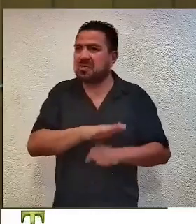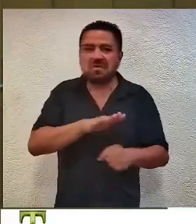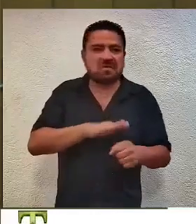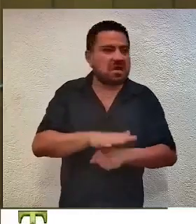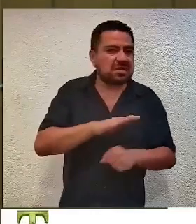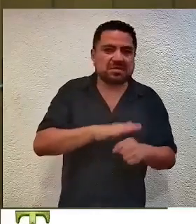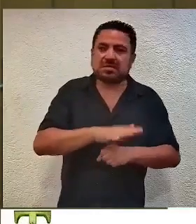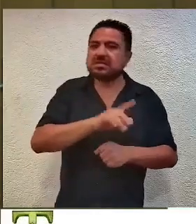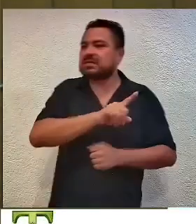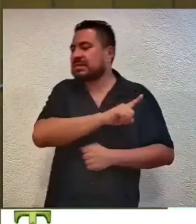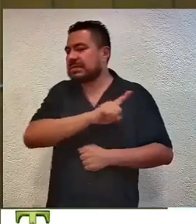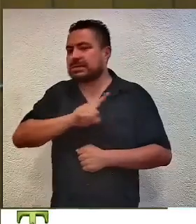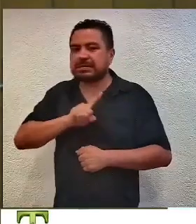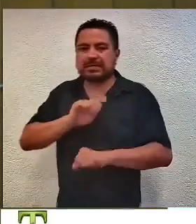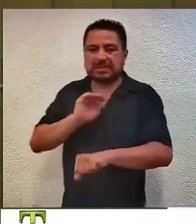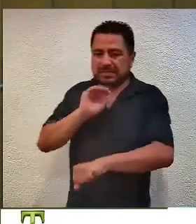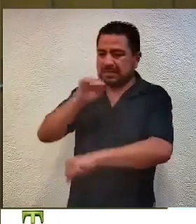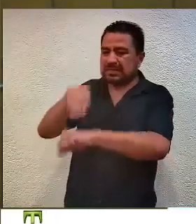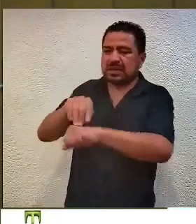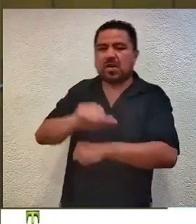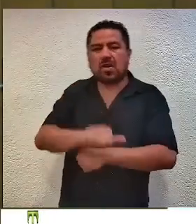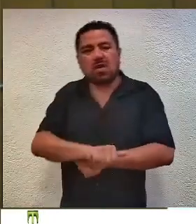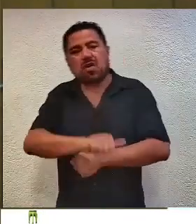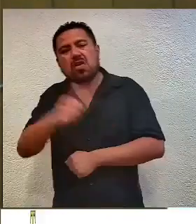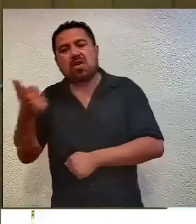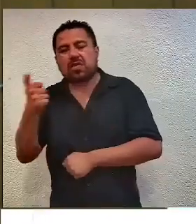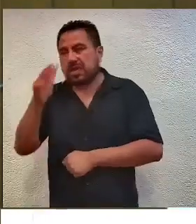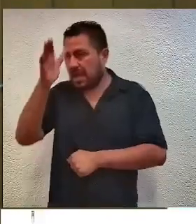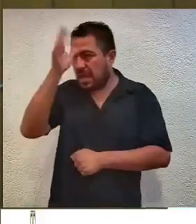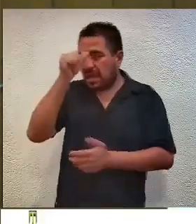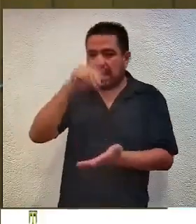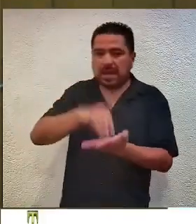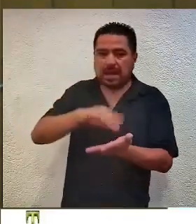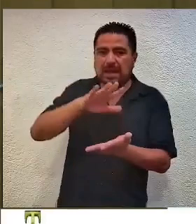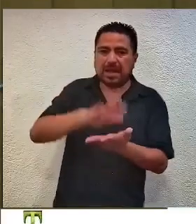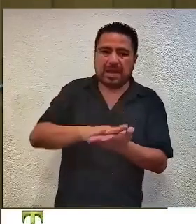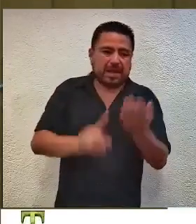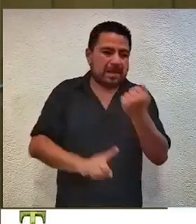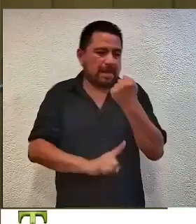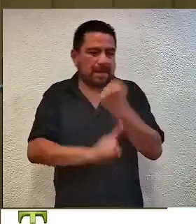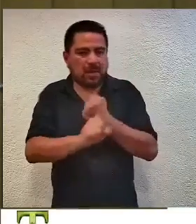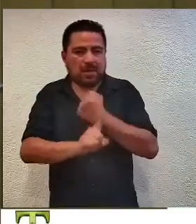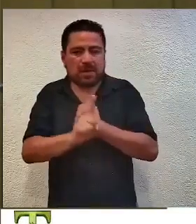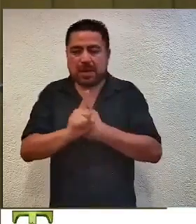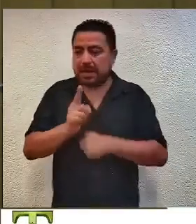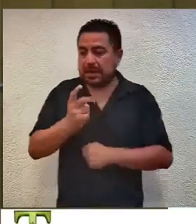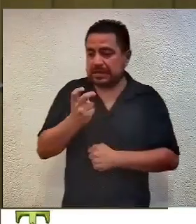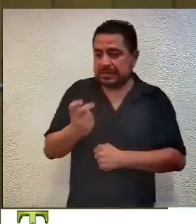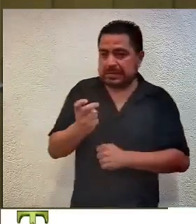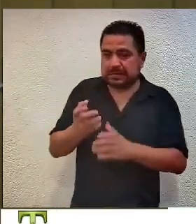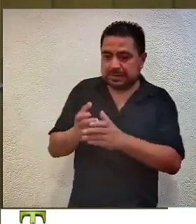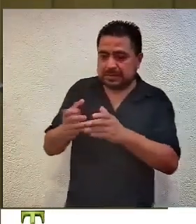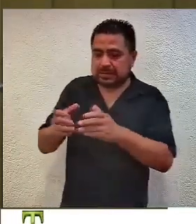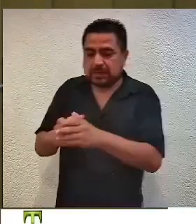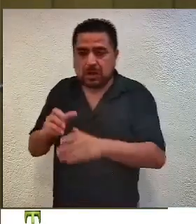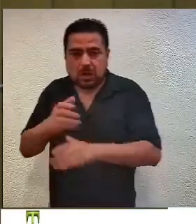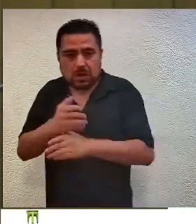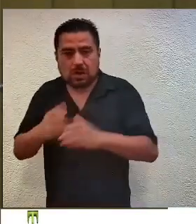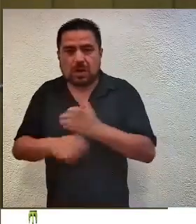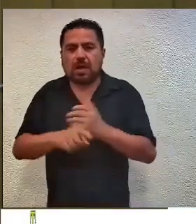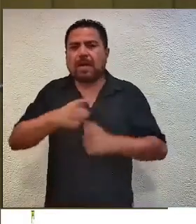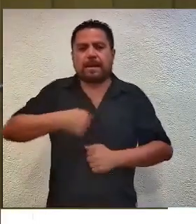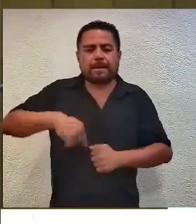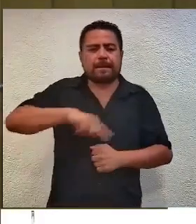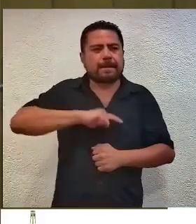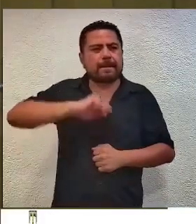y que debieron imponerse otras de acuerdo a la gravedad de la falta. Esto es por una parte una de las actores, porque recordemos que